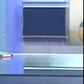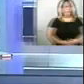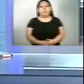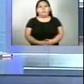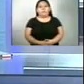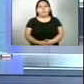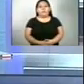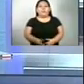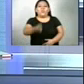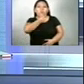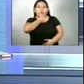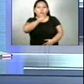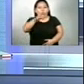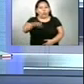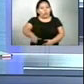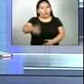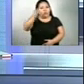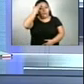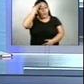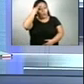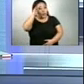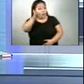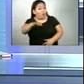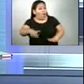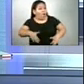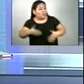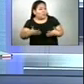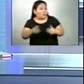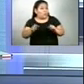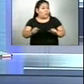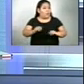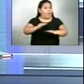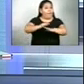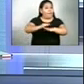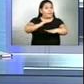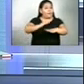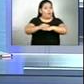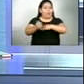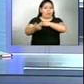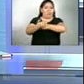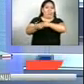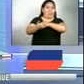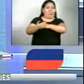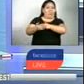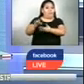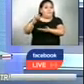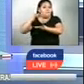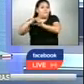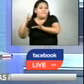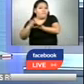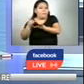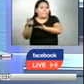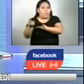Hoy queremos que conozca qué puede hacer para evitar posibles casos de estafa y vulneración de datos personales a través de aplicaciones